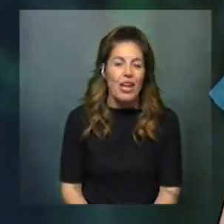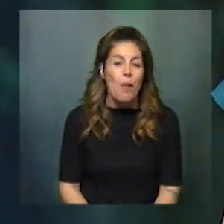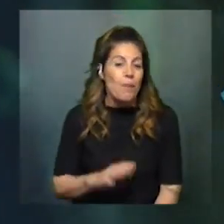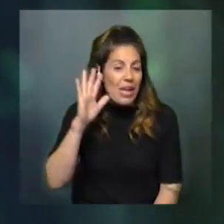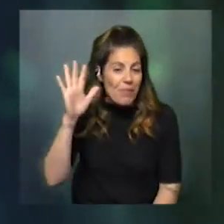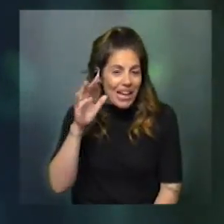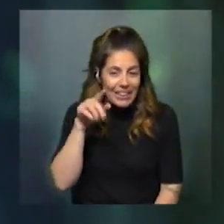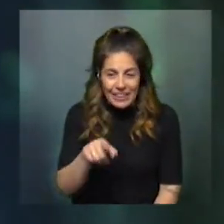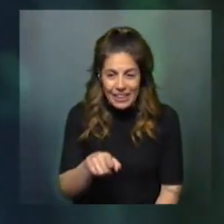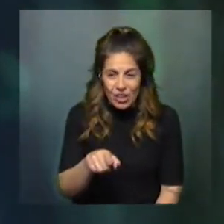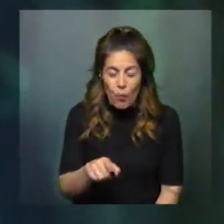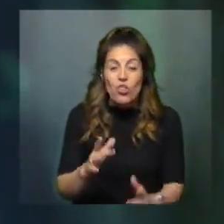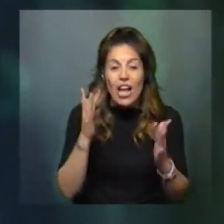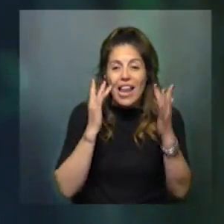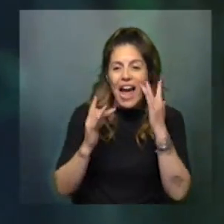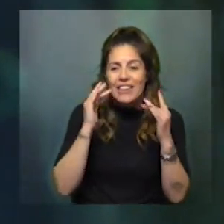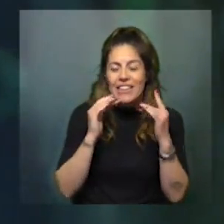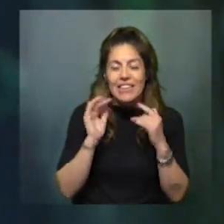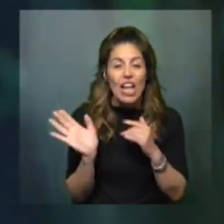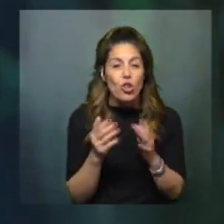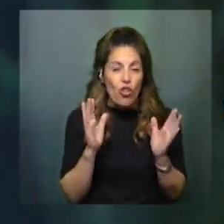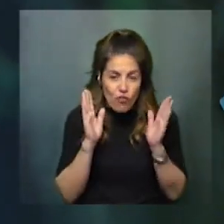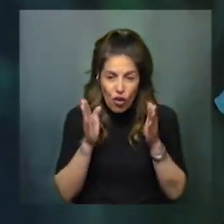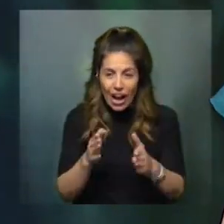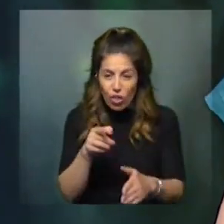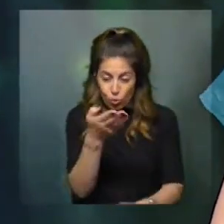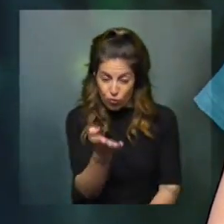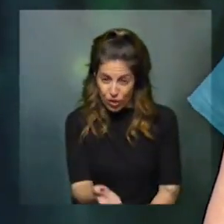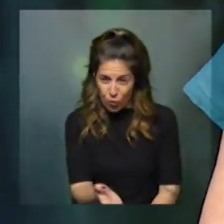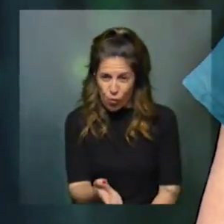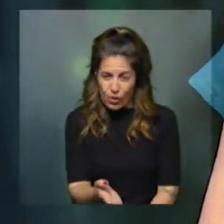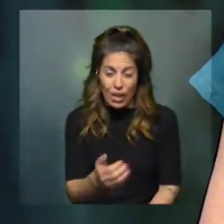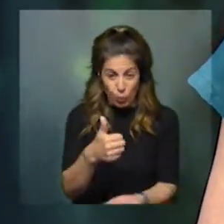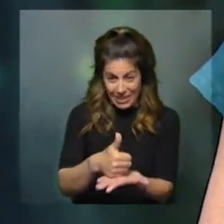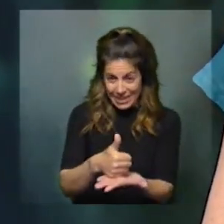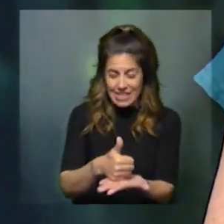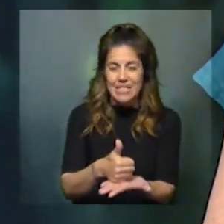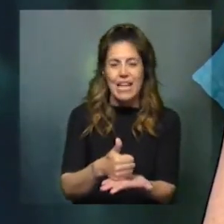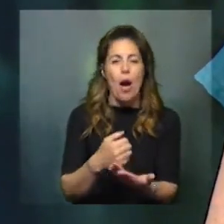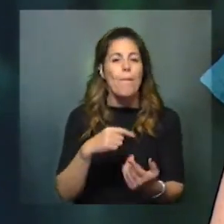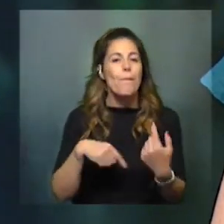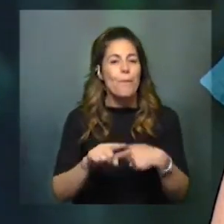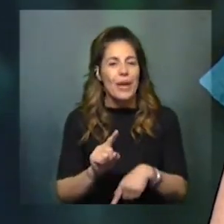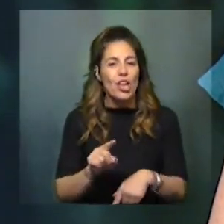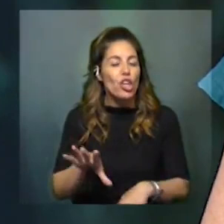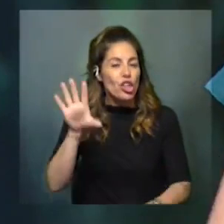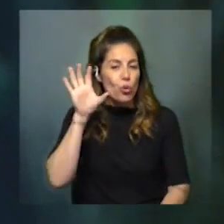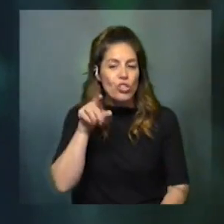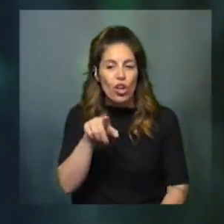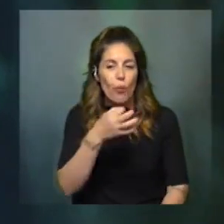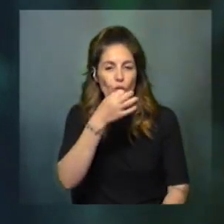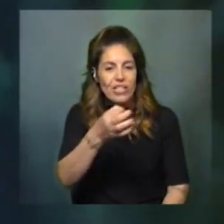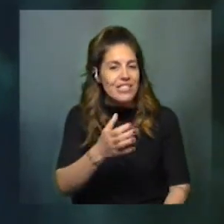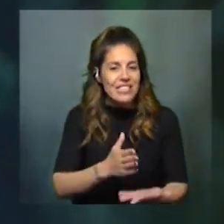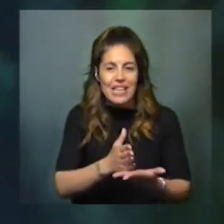o sea, obviamente sos la artista y todo está enfocado en tu figura, en tu presencia y Pero te he escuchado que siempre sos